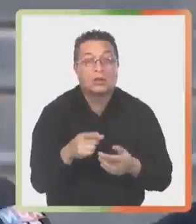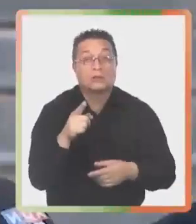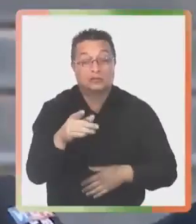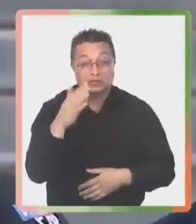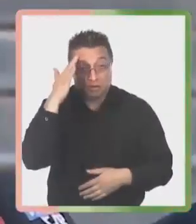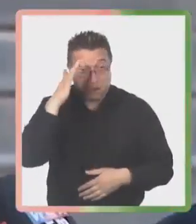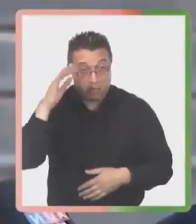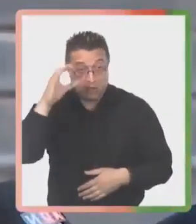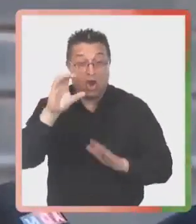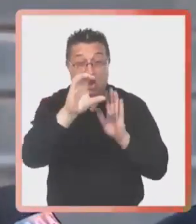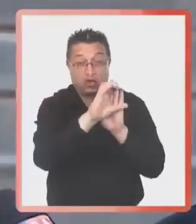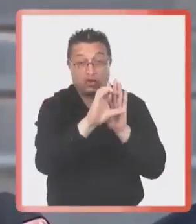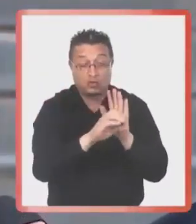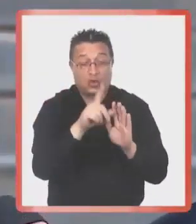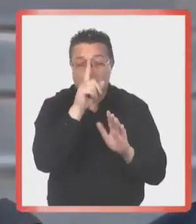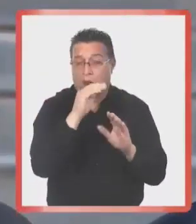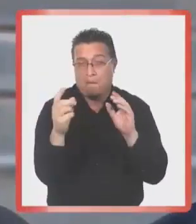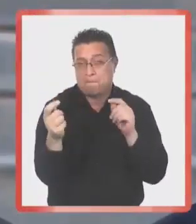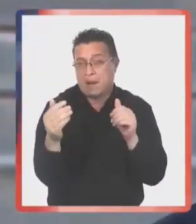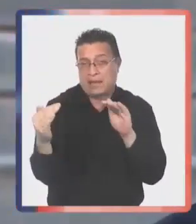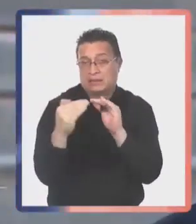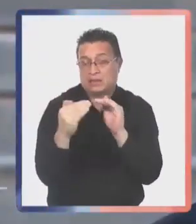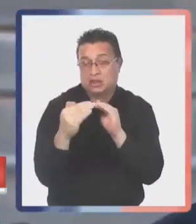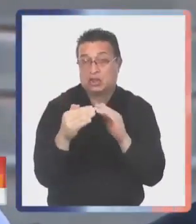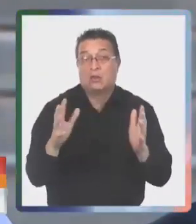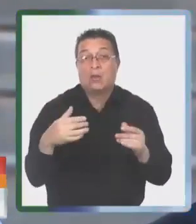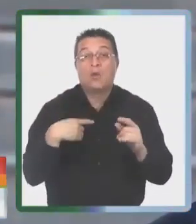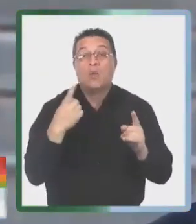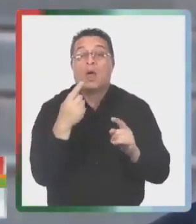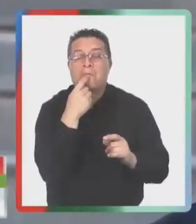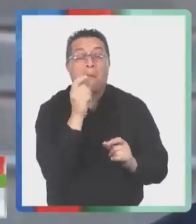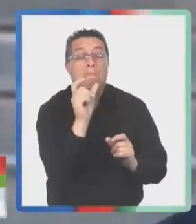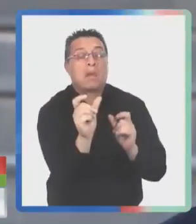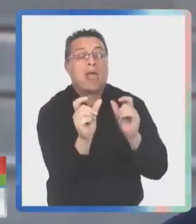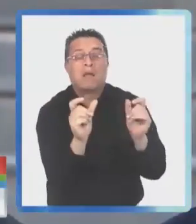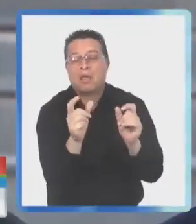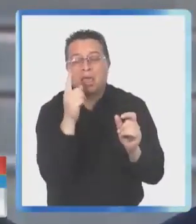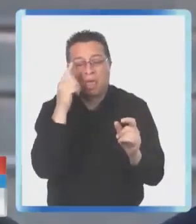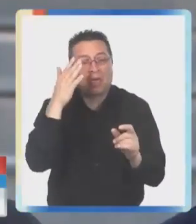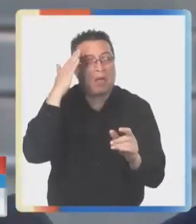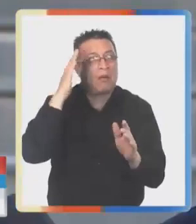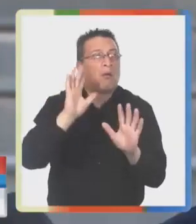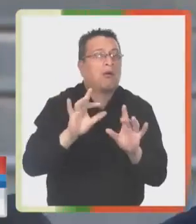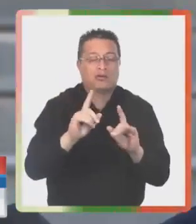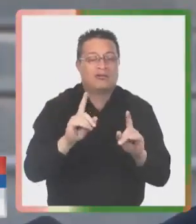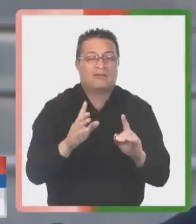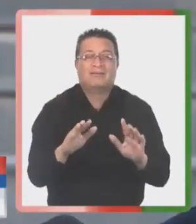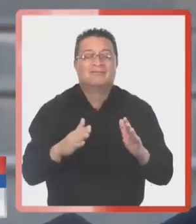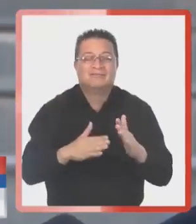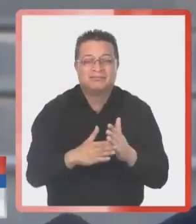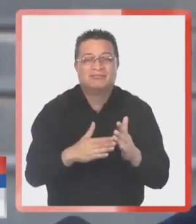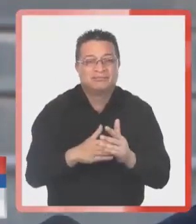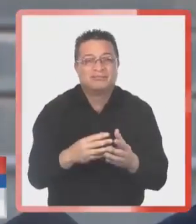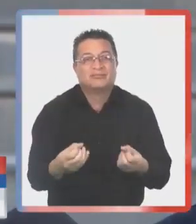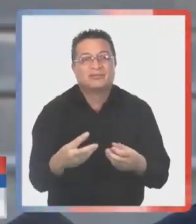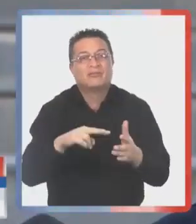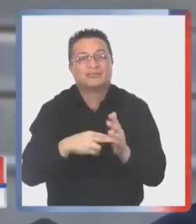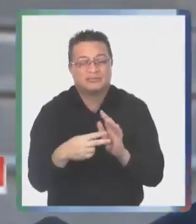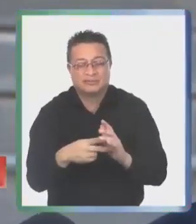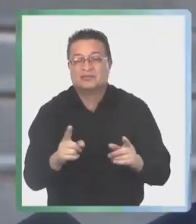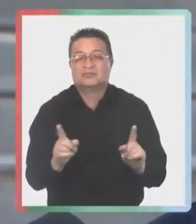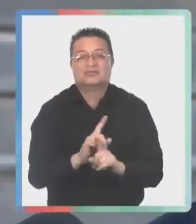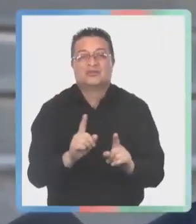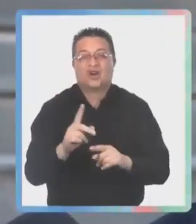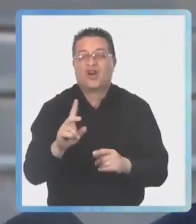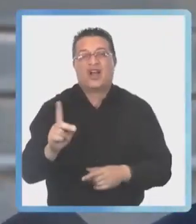de constitución se acerca bastante al que nosotros tenemos, por lo tanto quizás quedarse pegado en una frase es también contribuir a poner en riesgo y generar una tensión